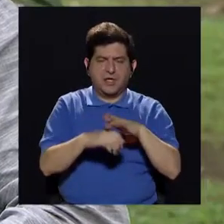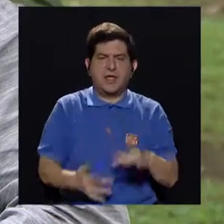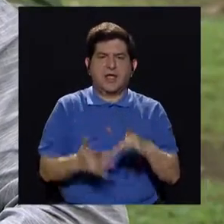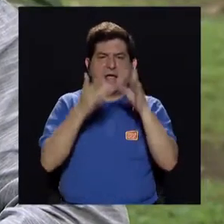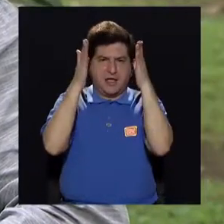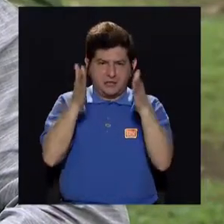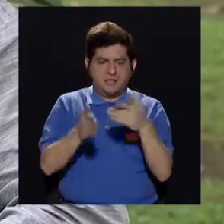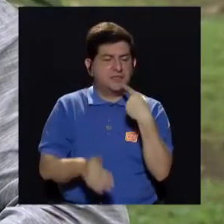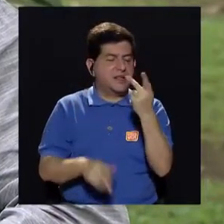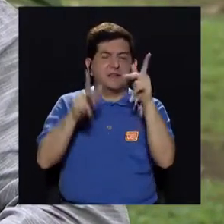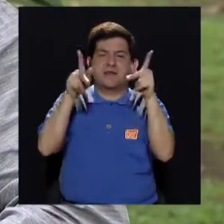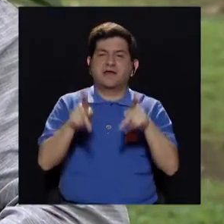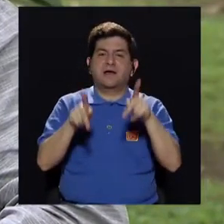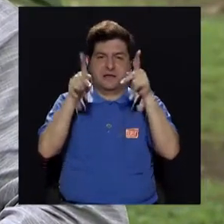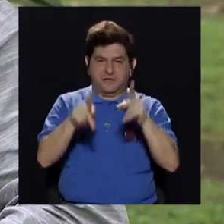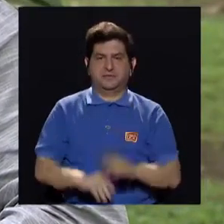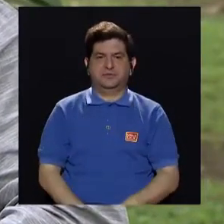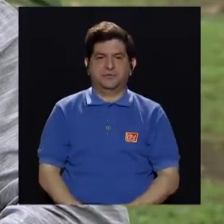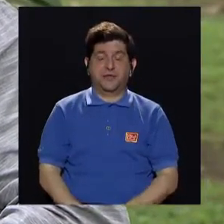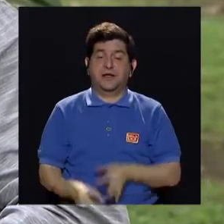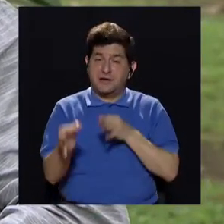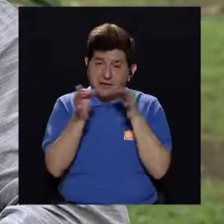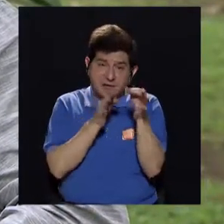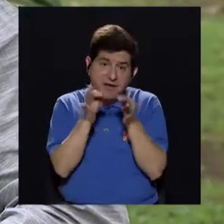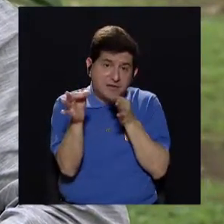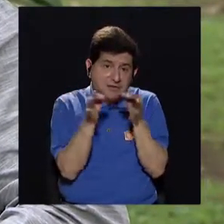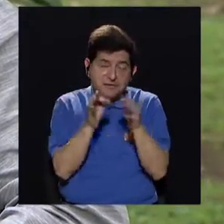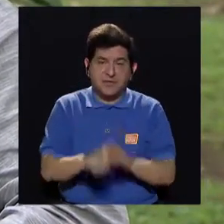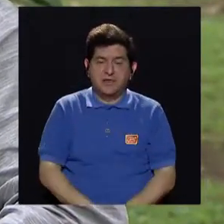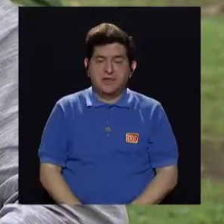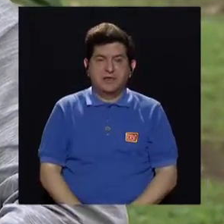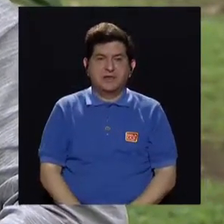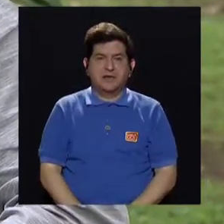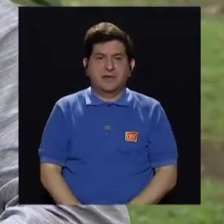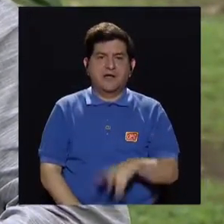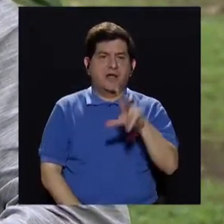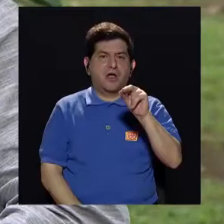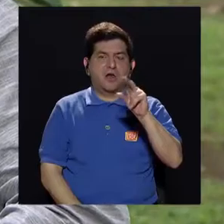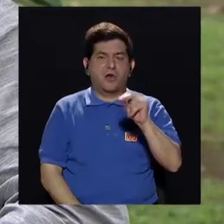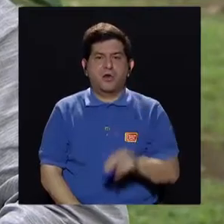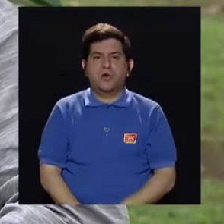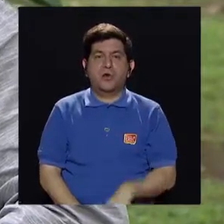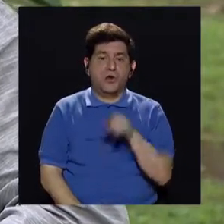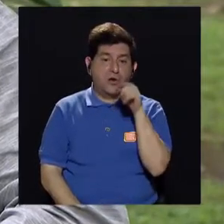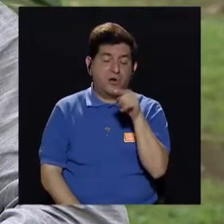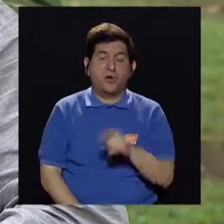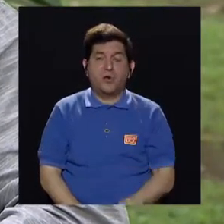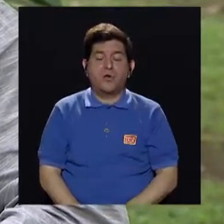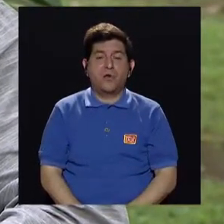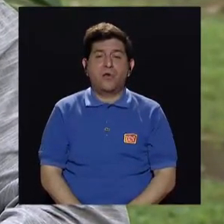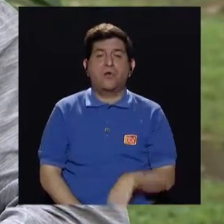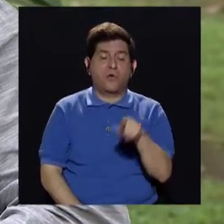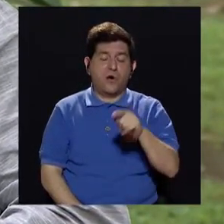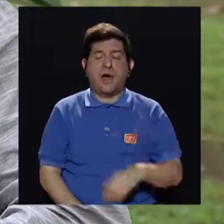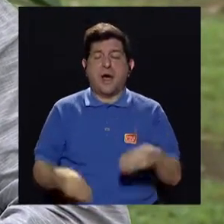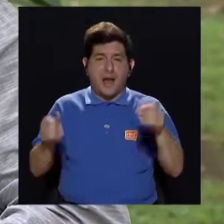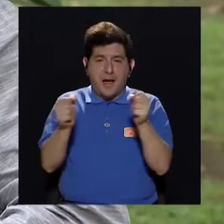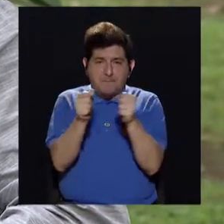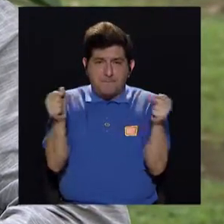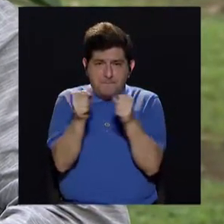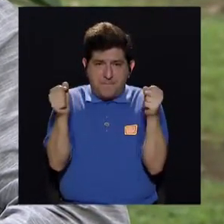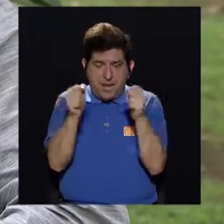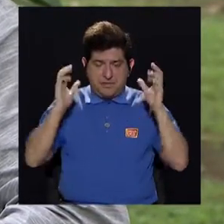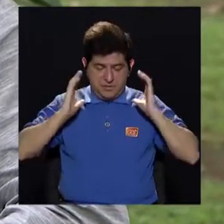es el experto, que me le diga que nos pueda decirle al público que no se debe poner bolsas plásticas encima del cuerpo,